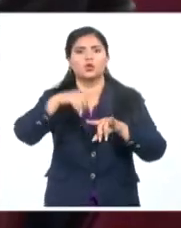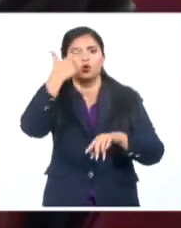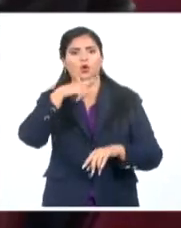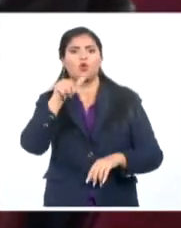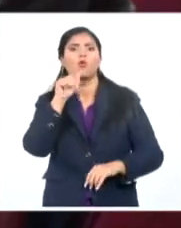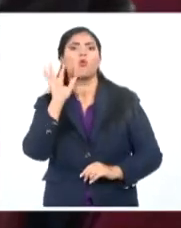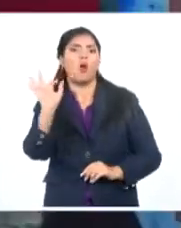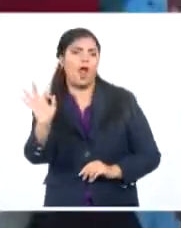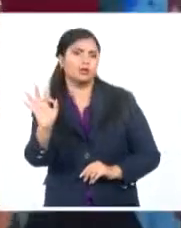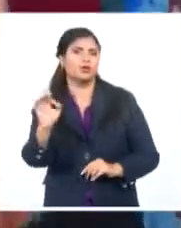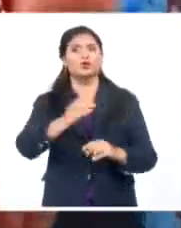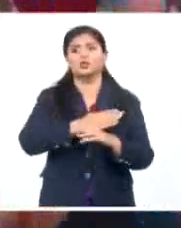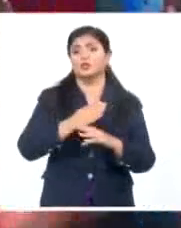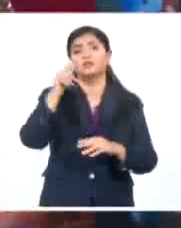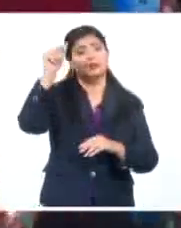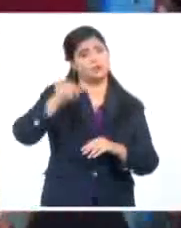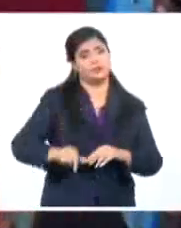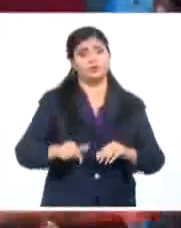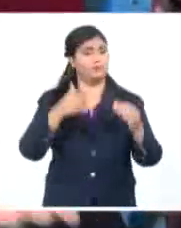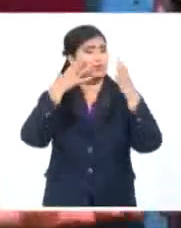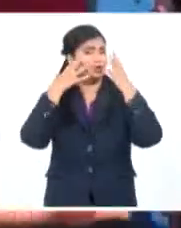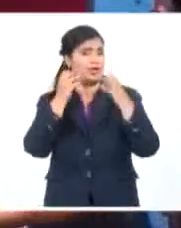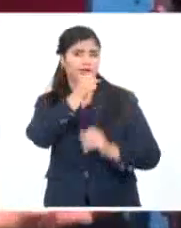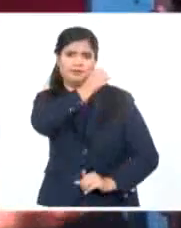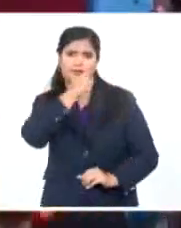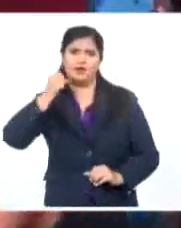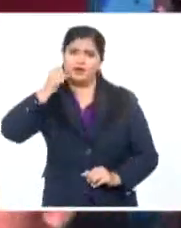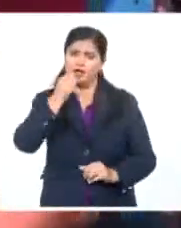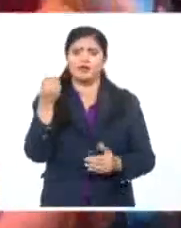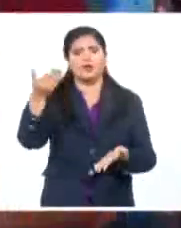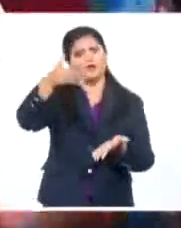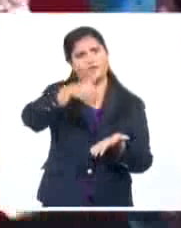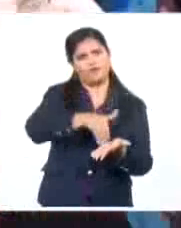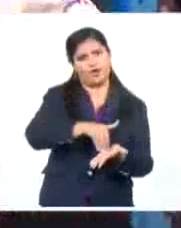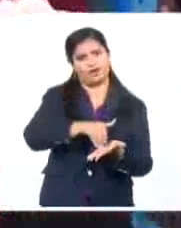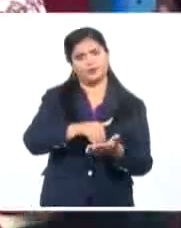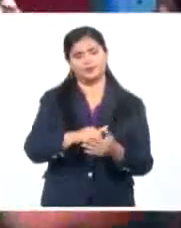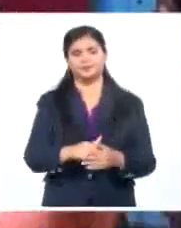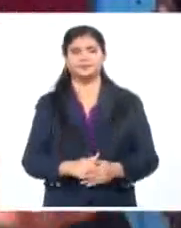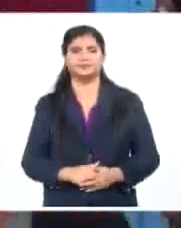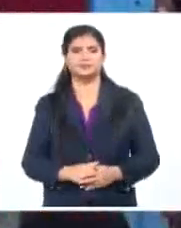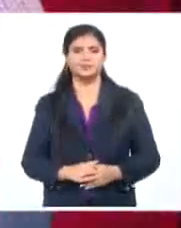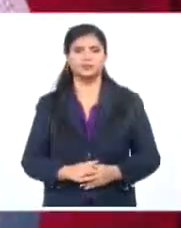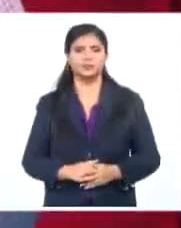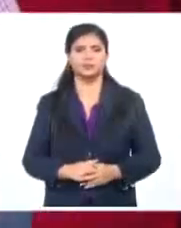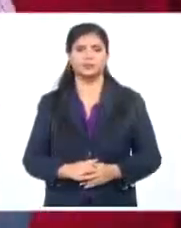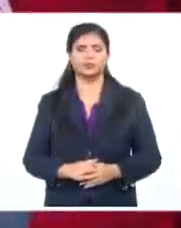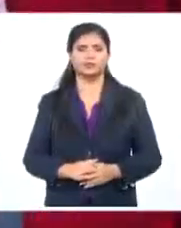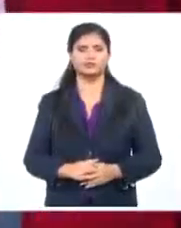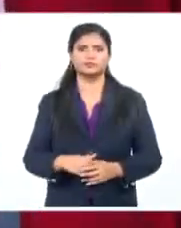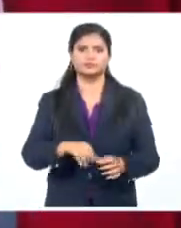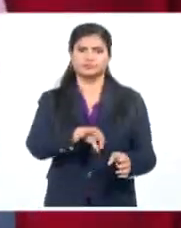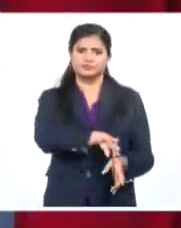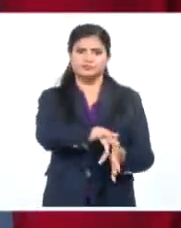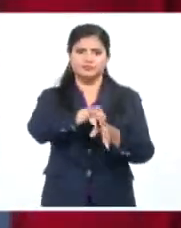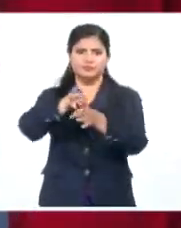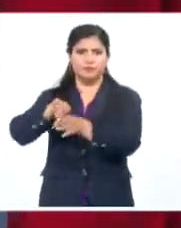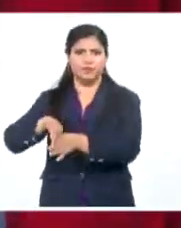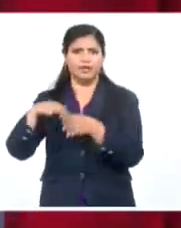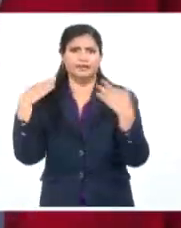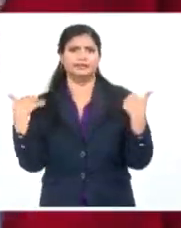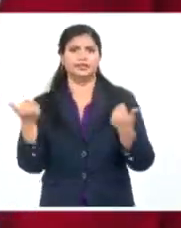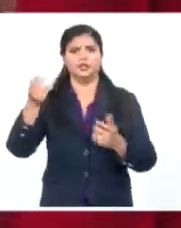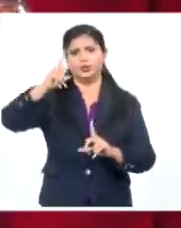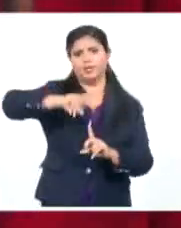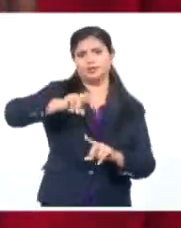ese baile en la mayor de las antillas como el ex integrante del grupo Moncada Juan Gómez y el director de televisión Víctor